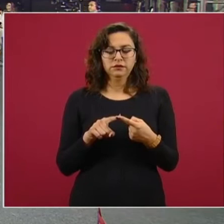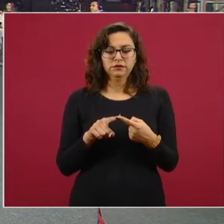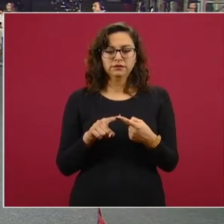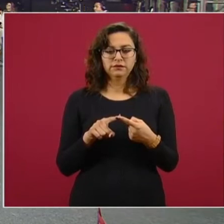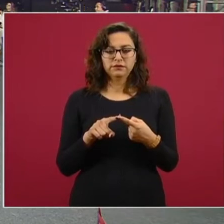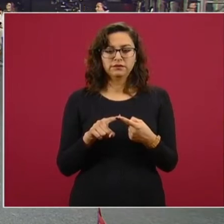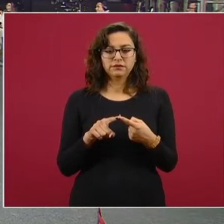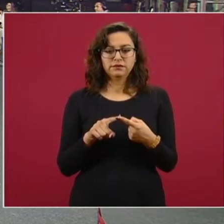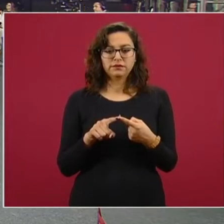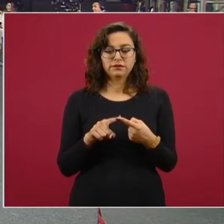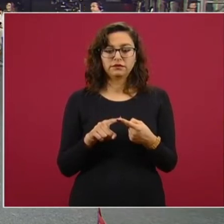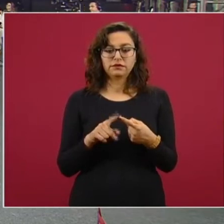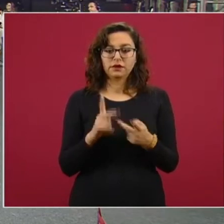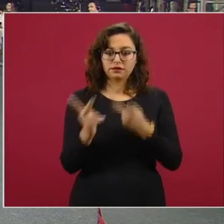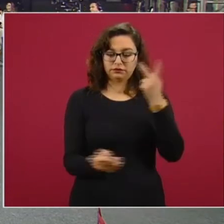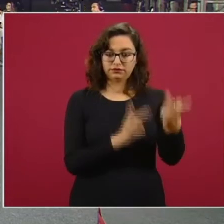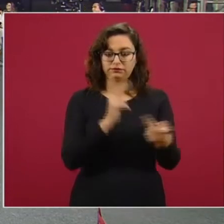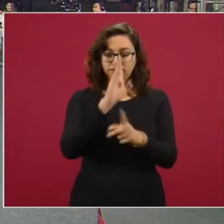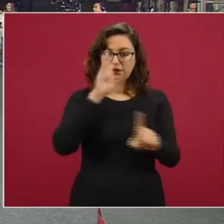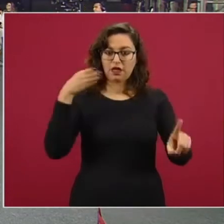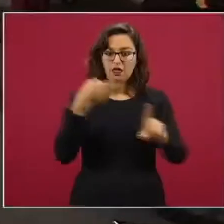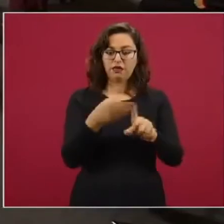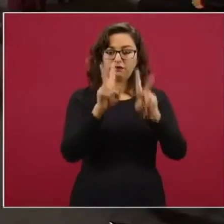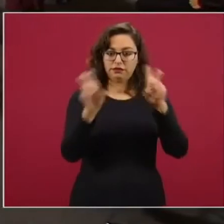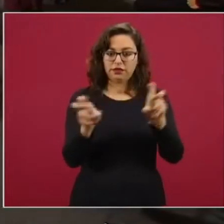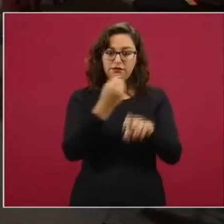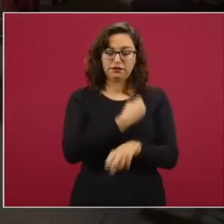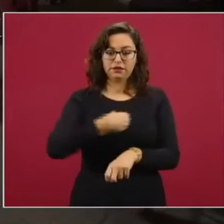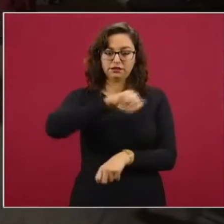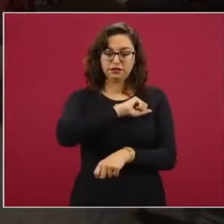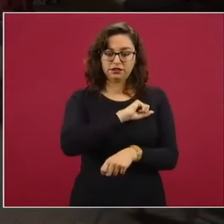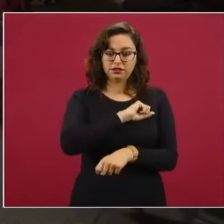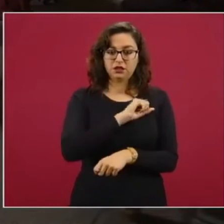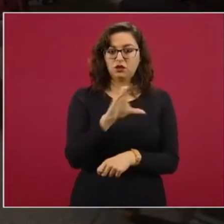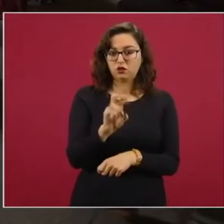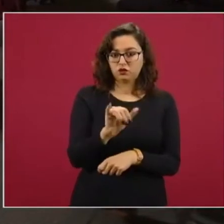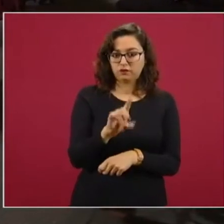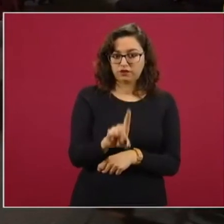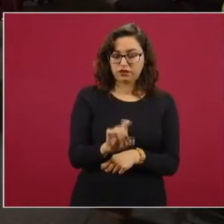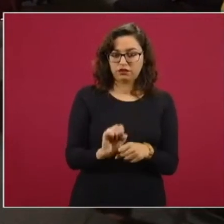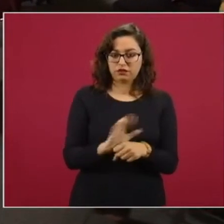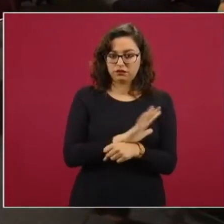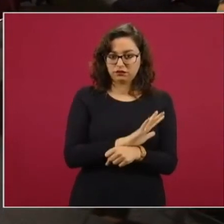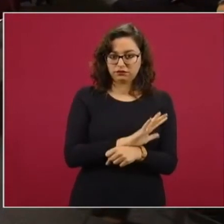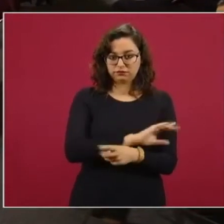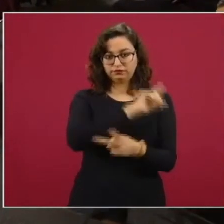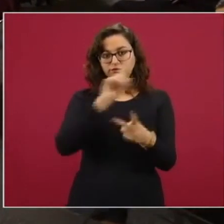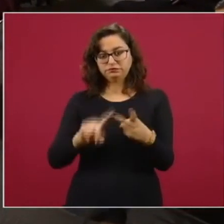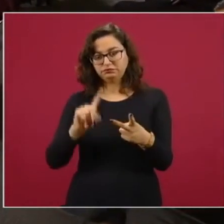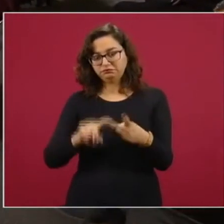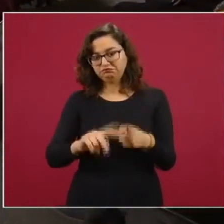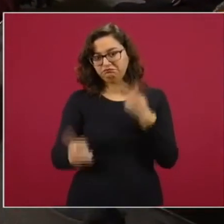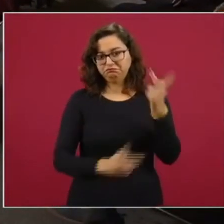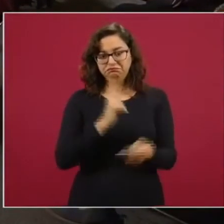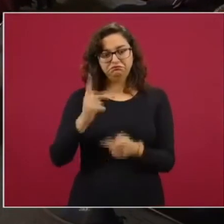centre en lo de salud, lo de COVID, lo que aquí se acaba de exponer, y luego lo general, si les